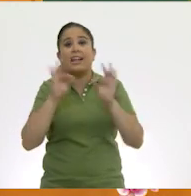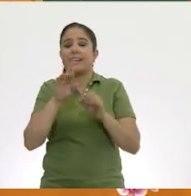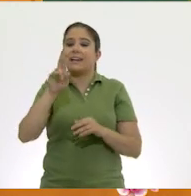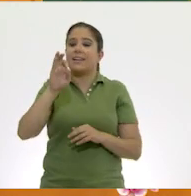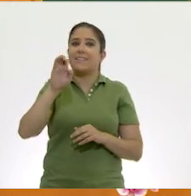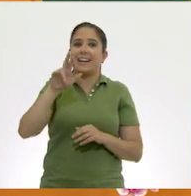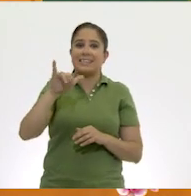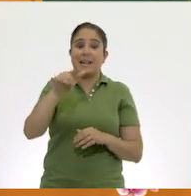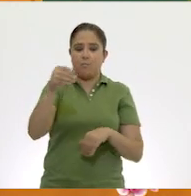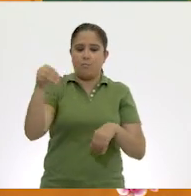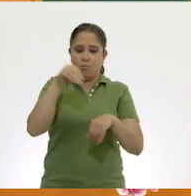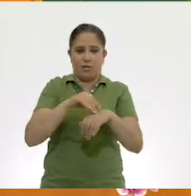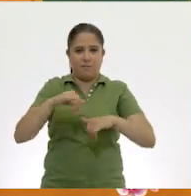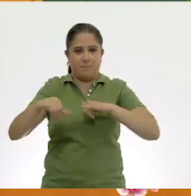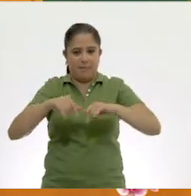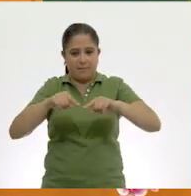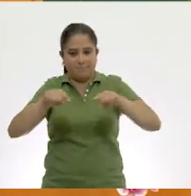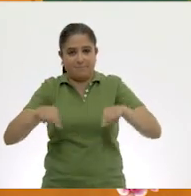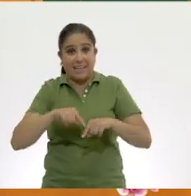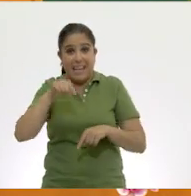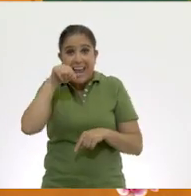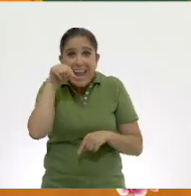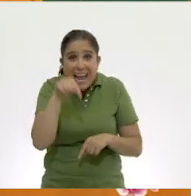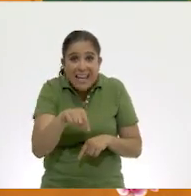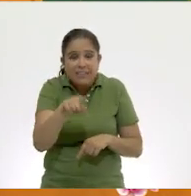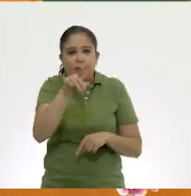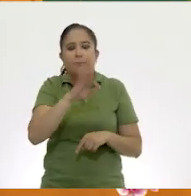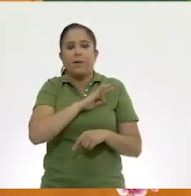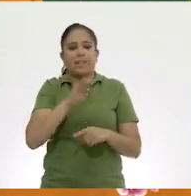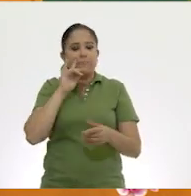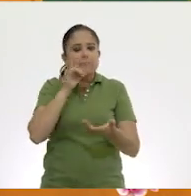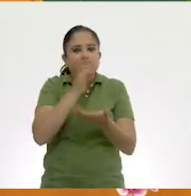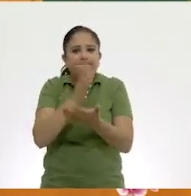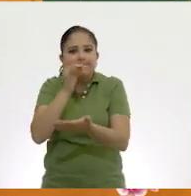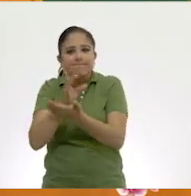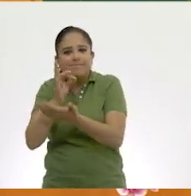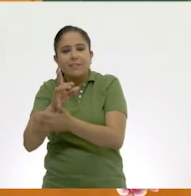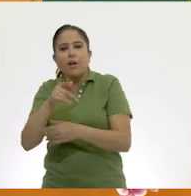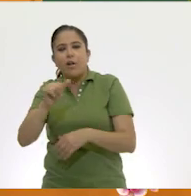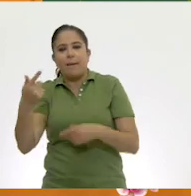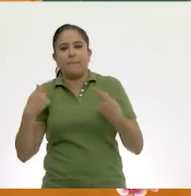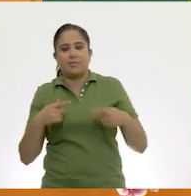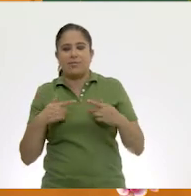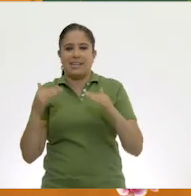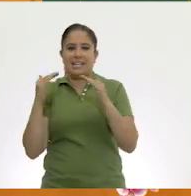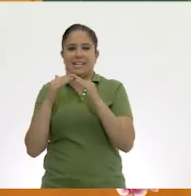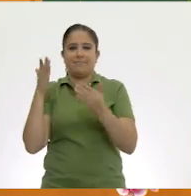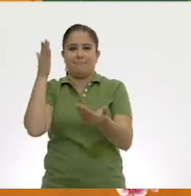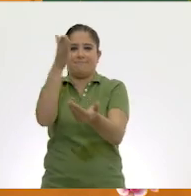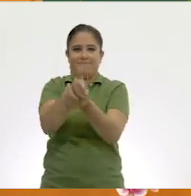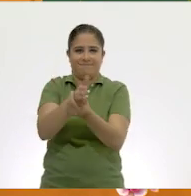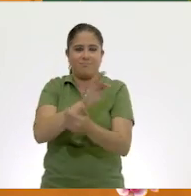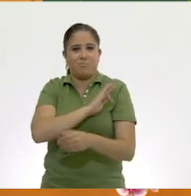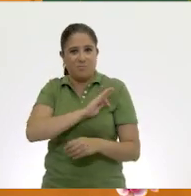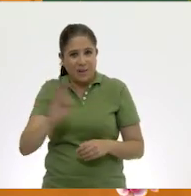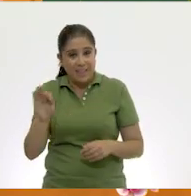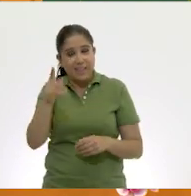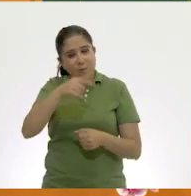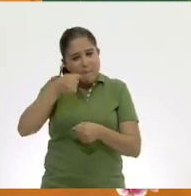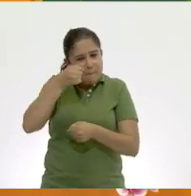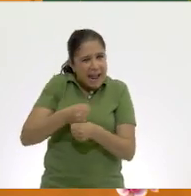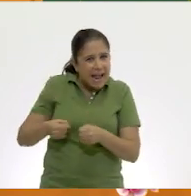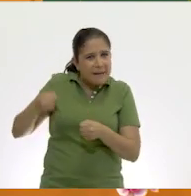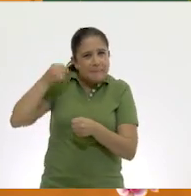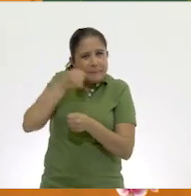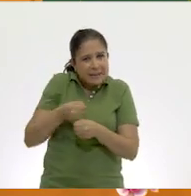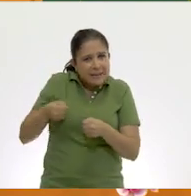las pongas en tu croquis porque con ellas es cómo pueden ubicar otras personas esos lugares recuerda que practicar y practicar